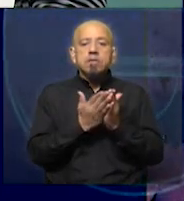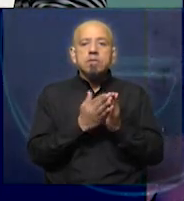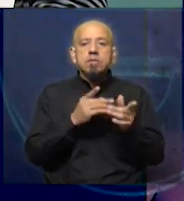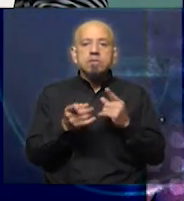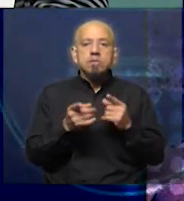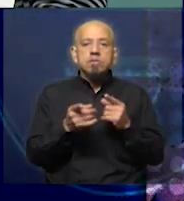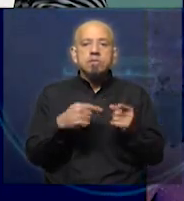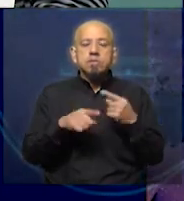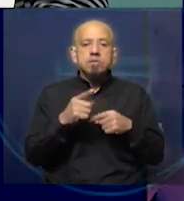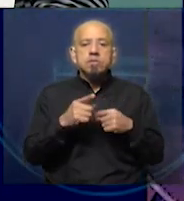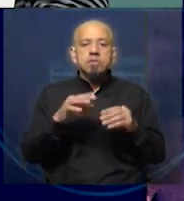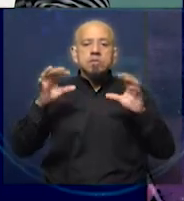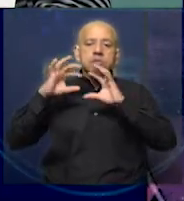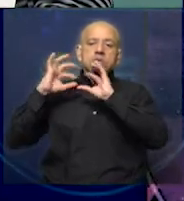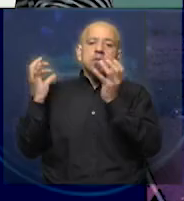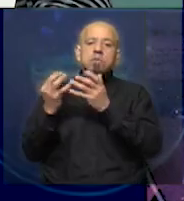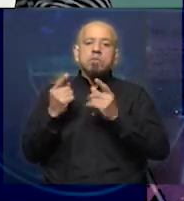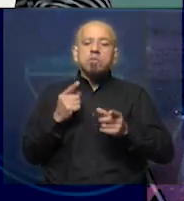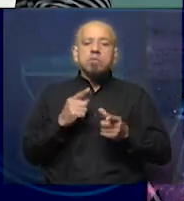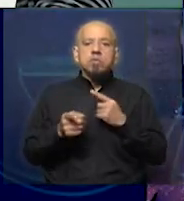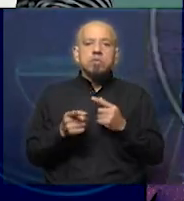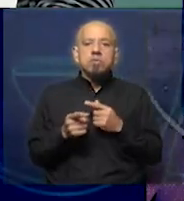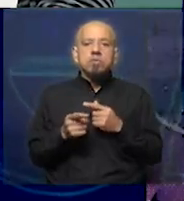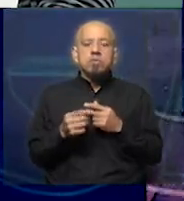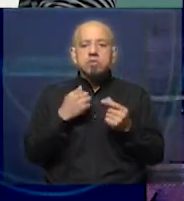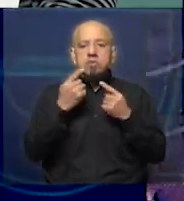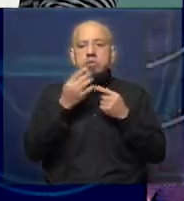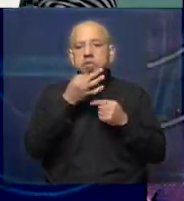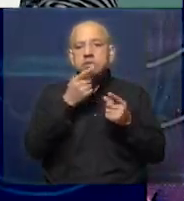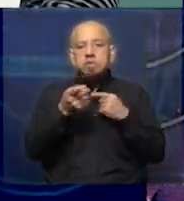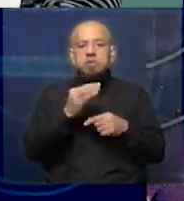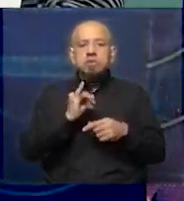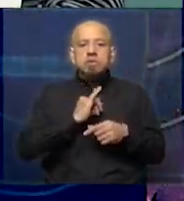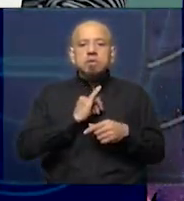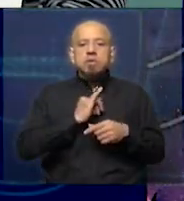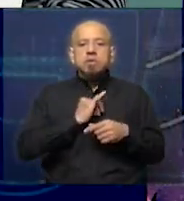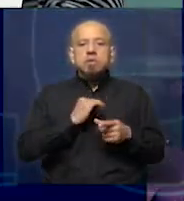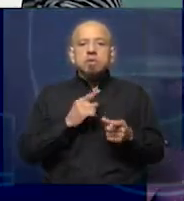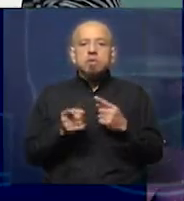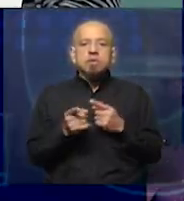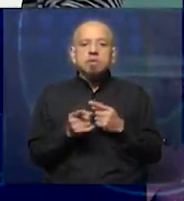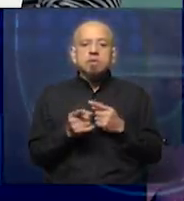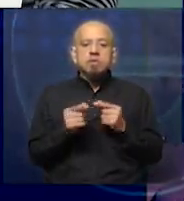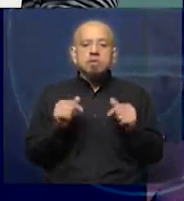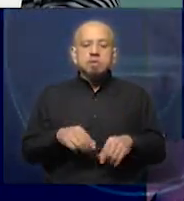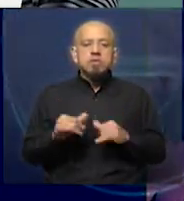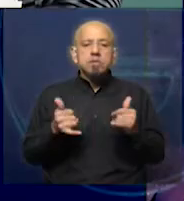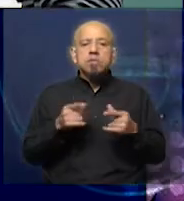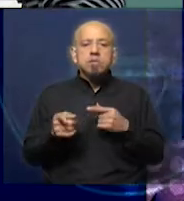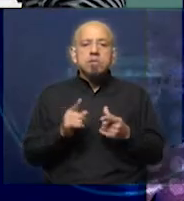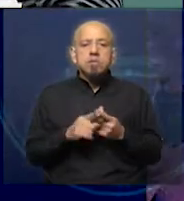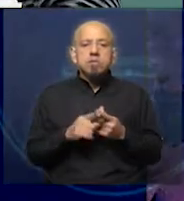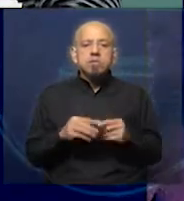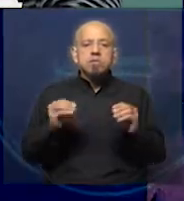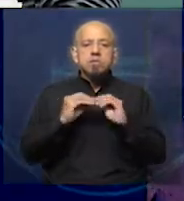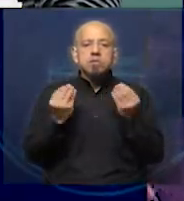del mundo, pero también nos apropiamos un poquito porque hablan de la identidad y nos hace sentir parte. Este juego es mío. Total,